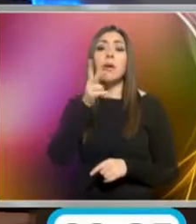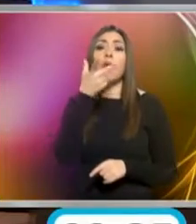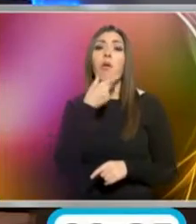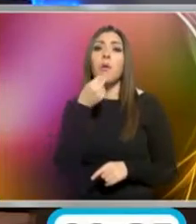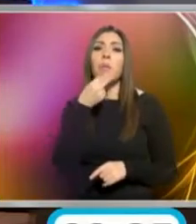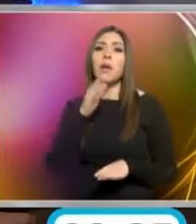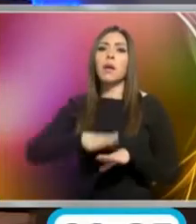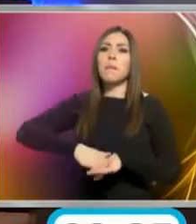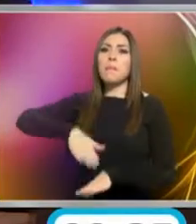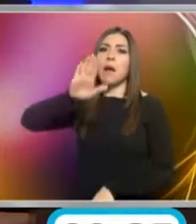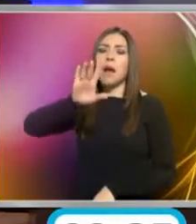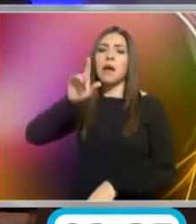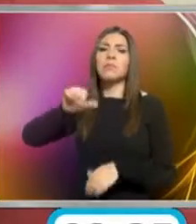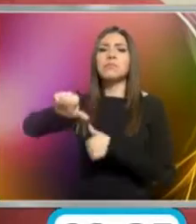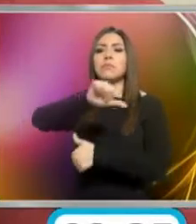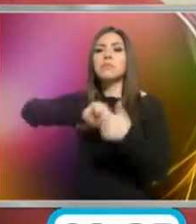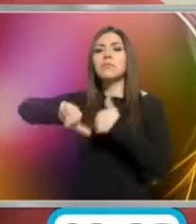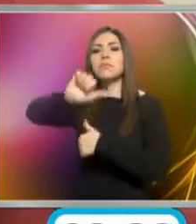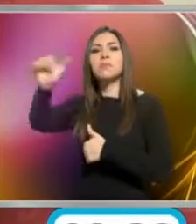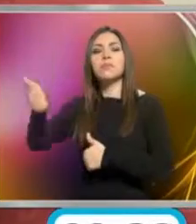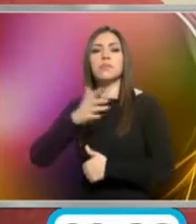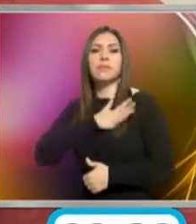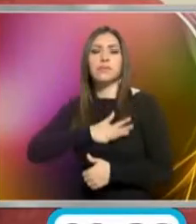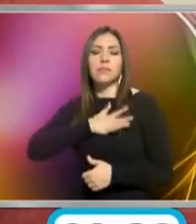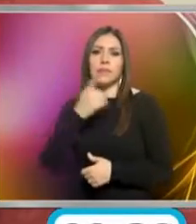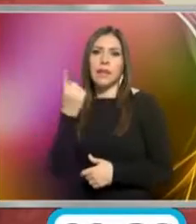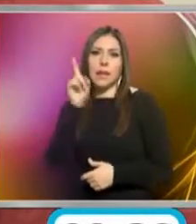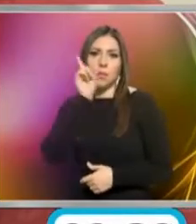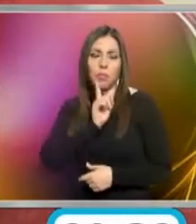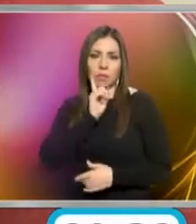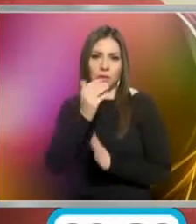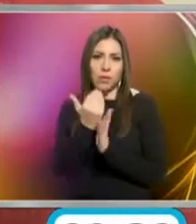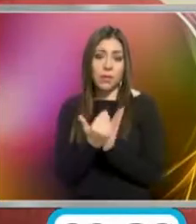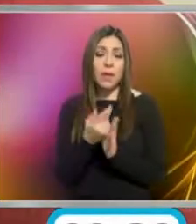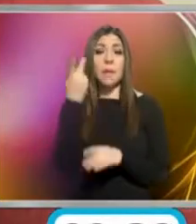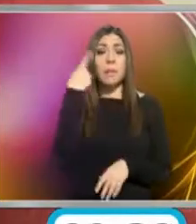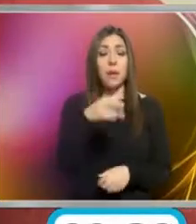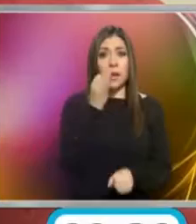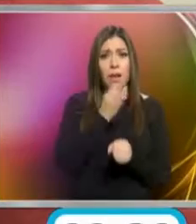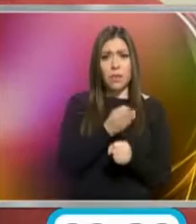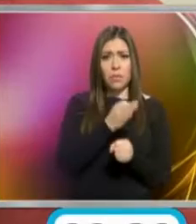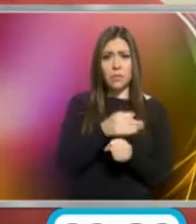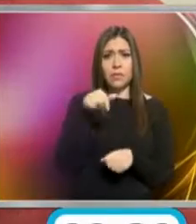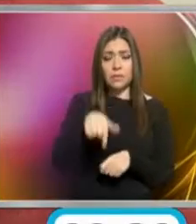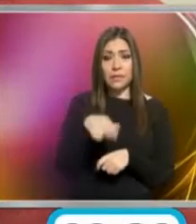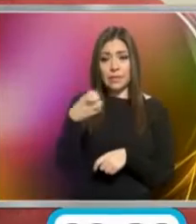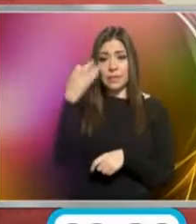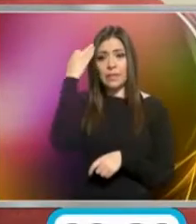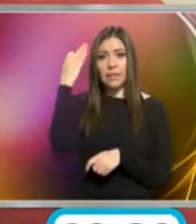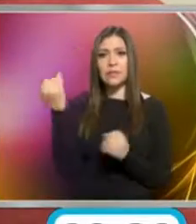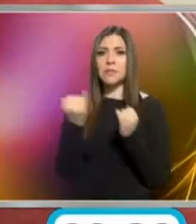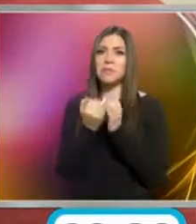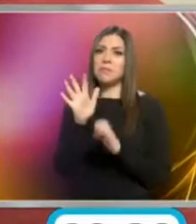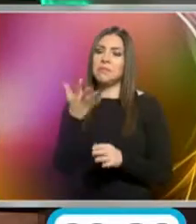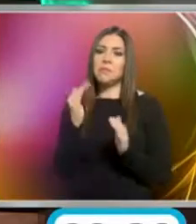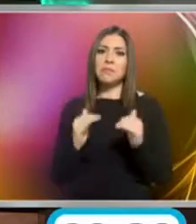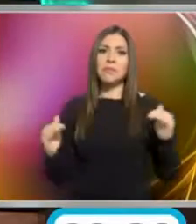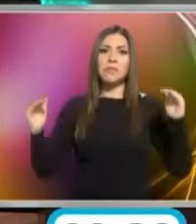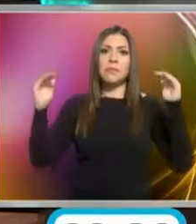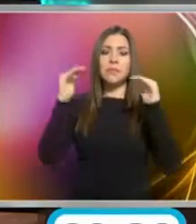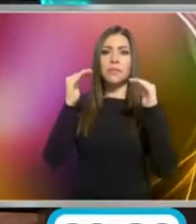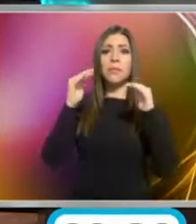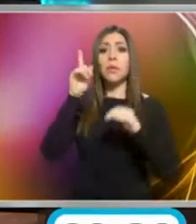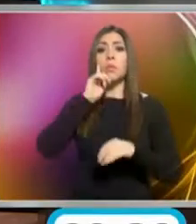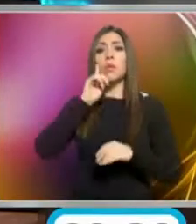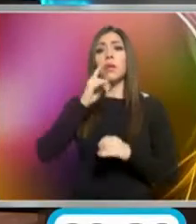pues estamos a la par, y si muchas mujeres o muchas personas no son infieles, tiene que ver con una convicción y tiene